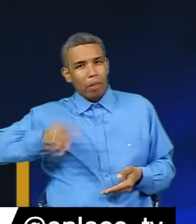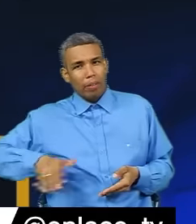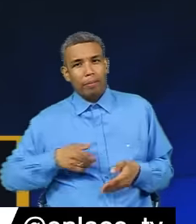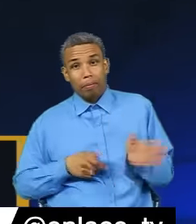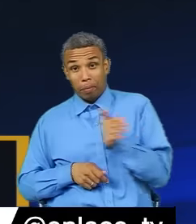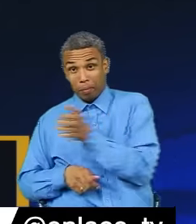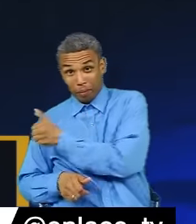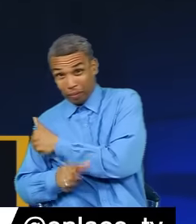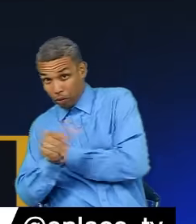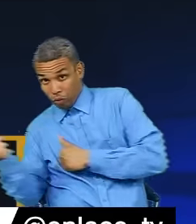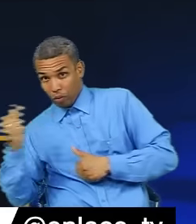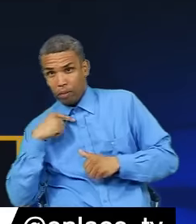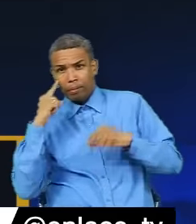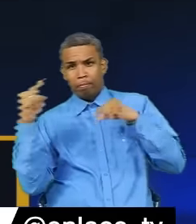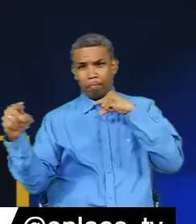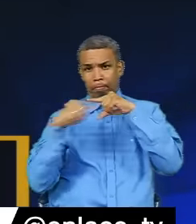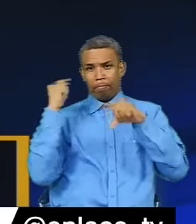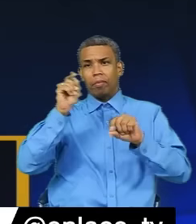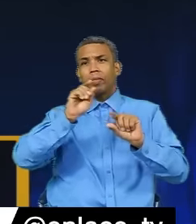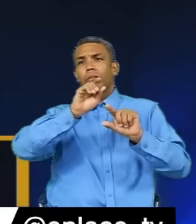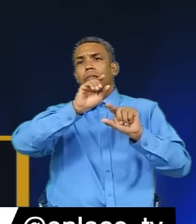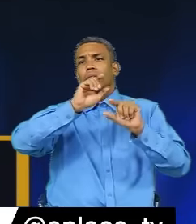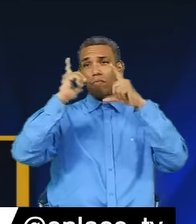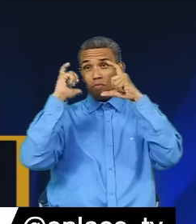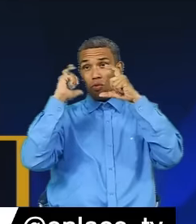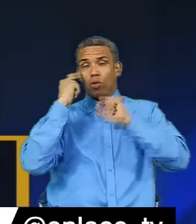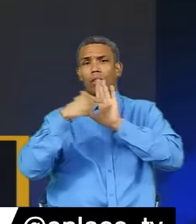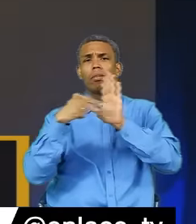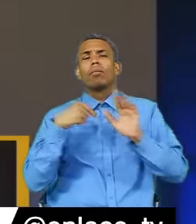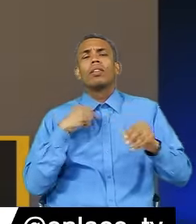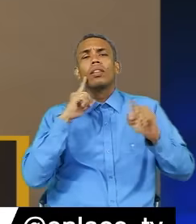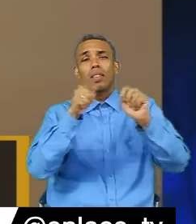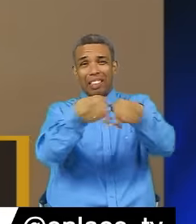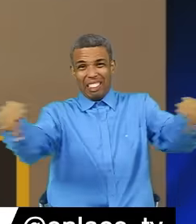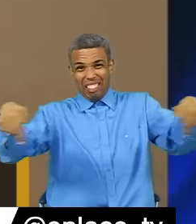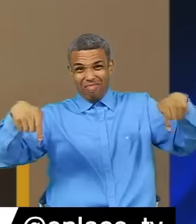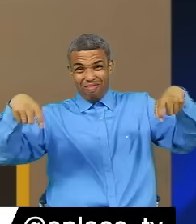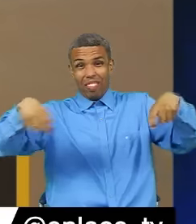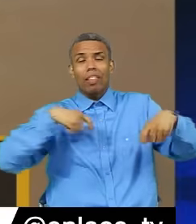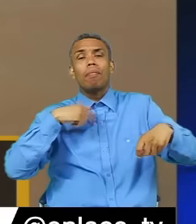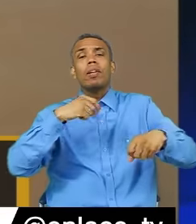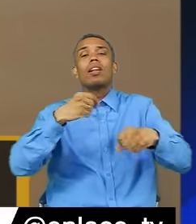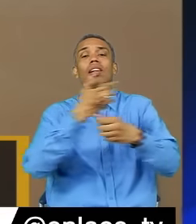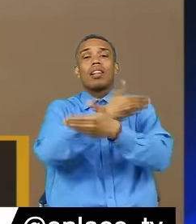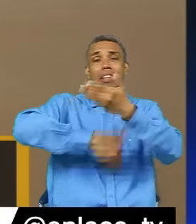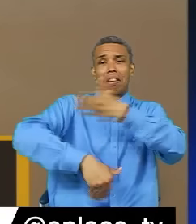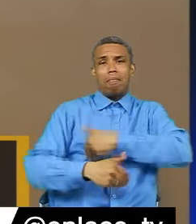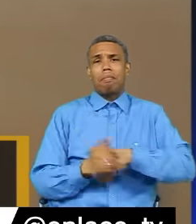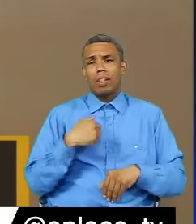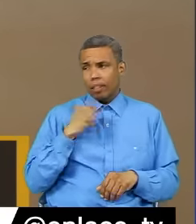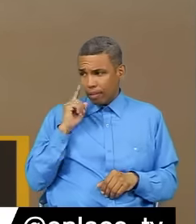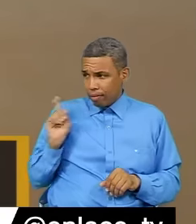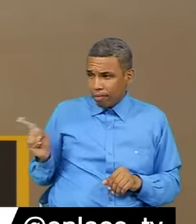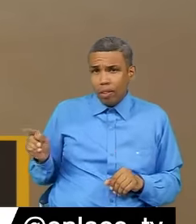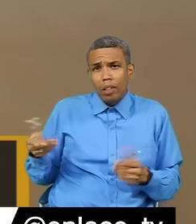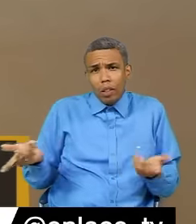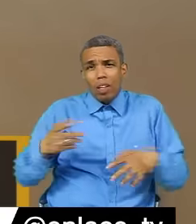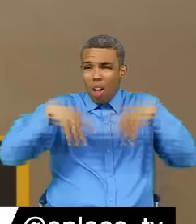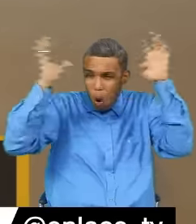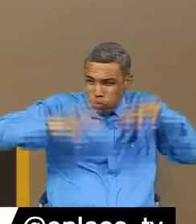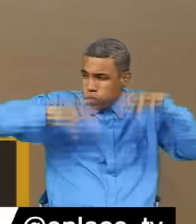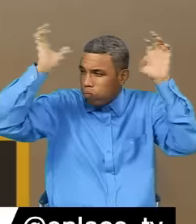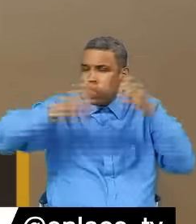Campín y la comunidad asegura que ya cuenta con irregularidades, como la inundación del campo de juego cada vez que llueve. Piden arreglos inmediatos